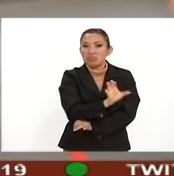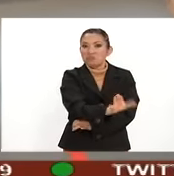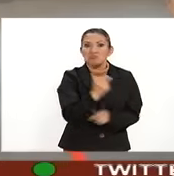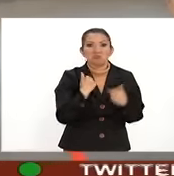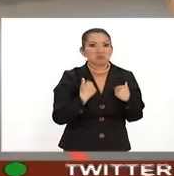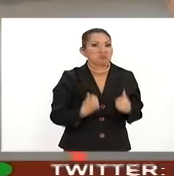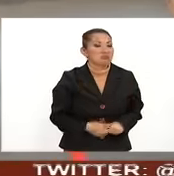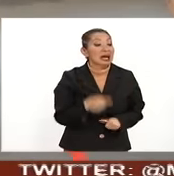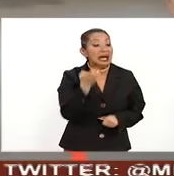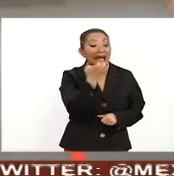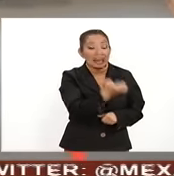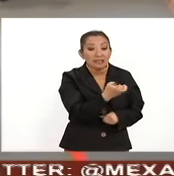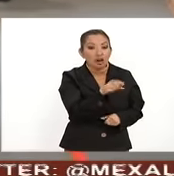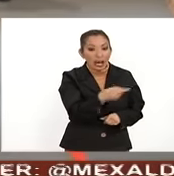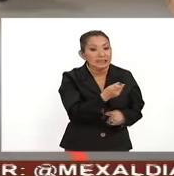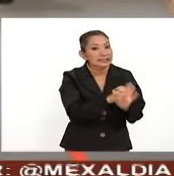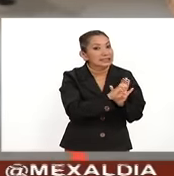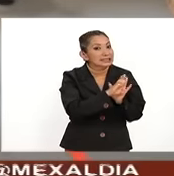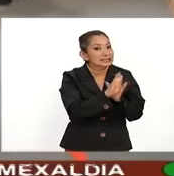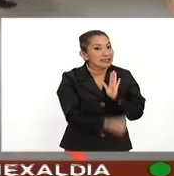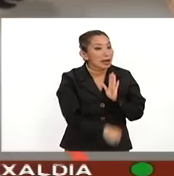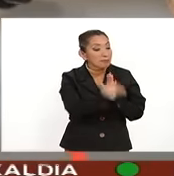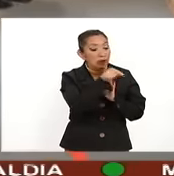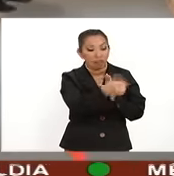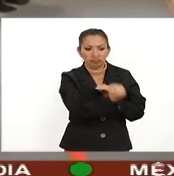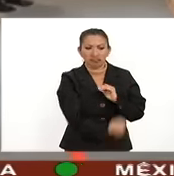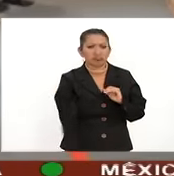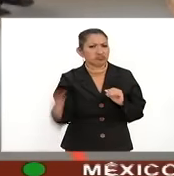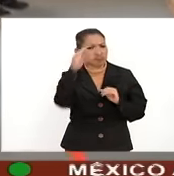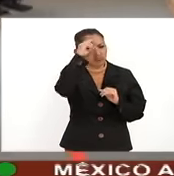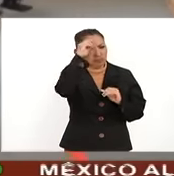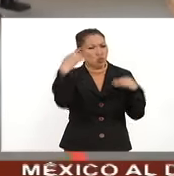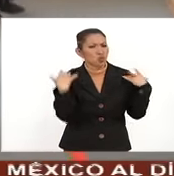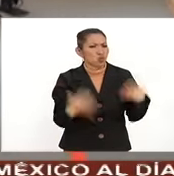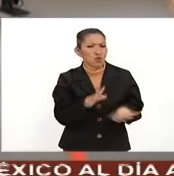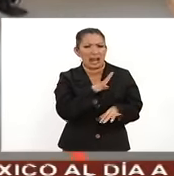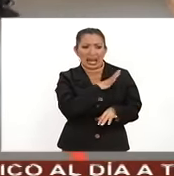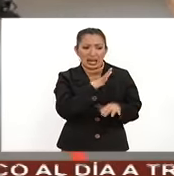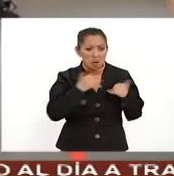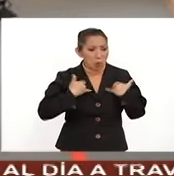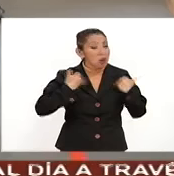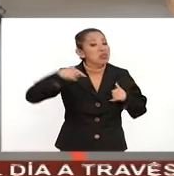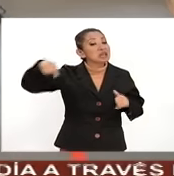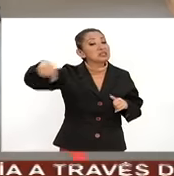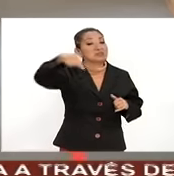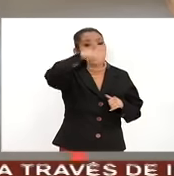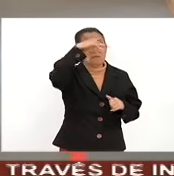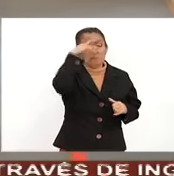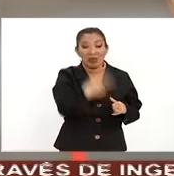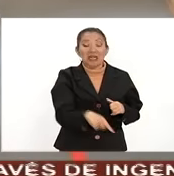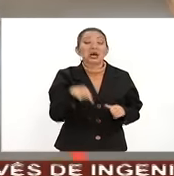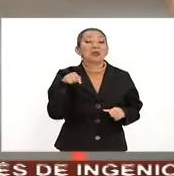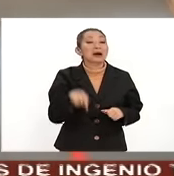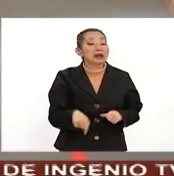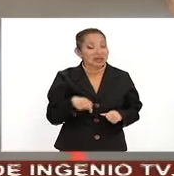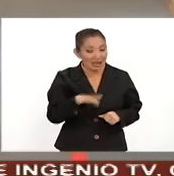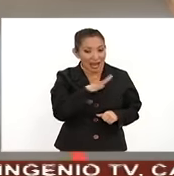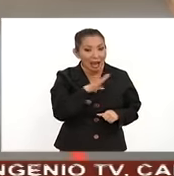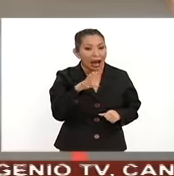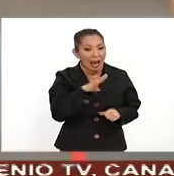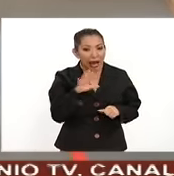independiente. Esto es un ejemplo del talento, de la capacidad que tienen muchos jóvenes en este país de